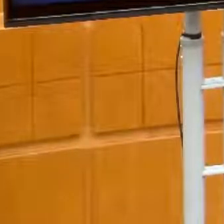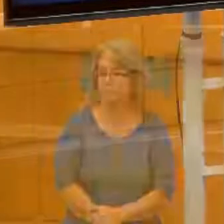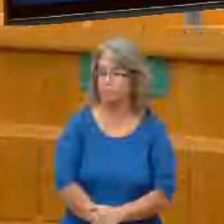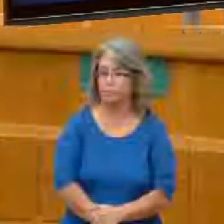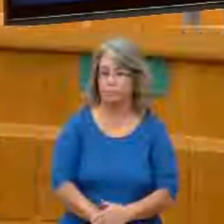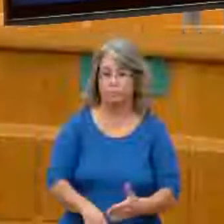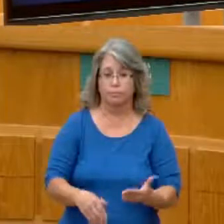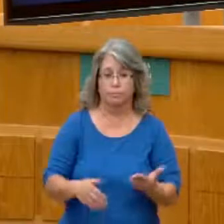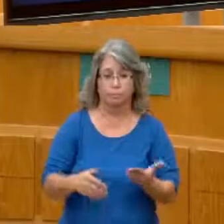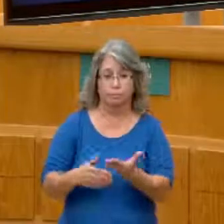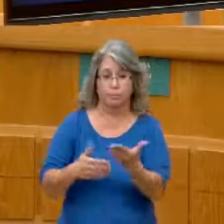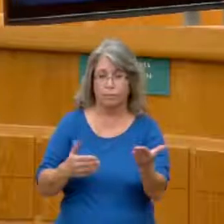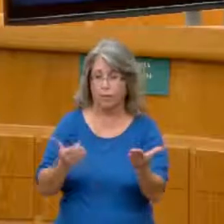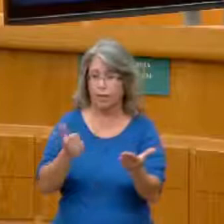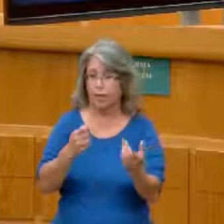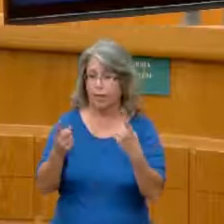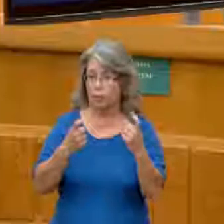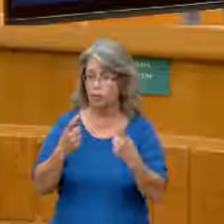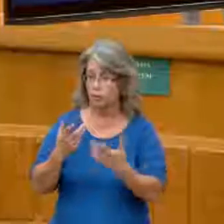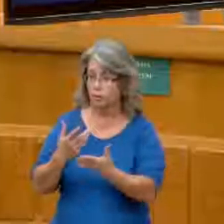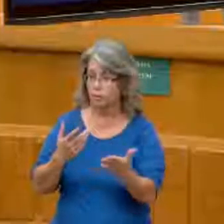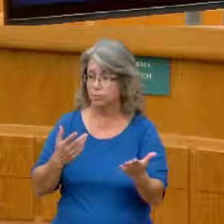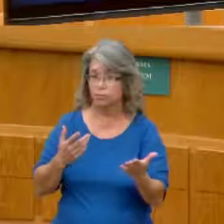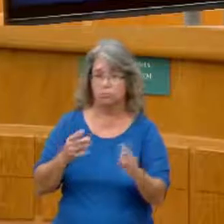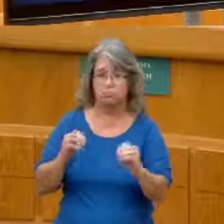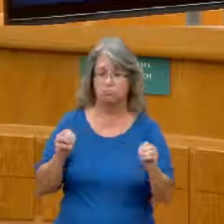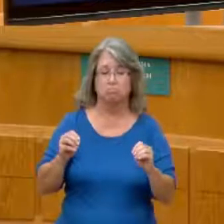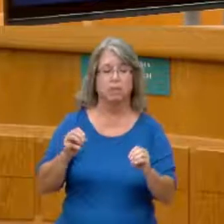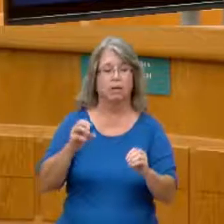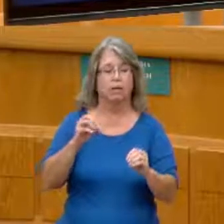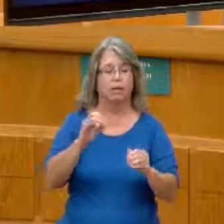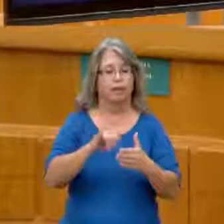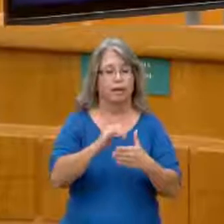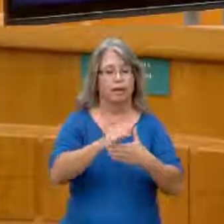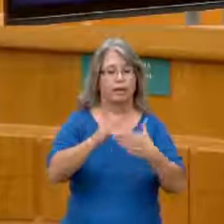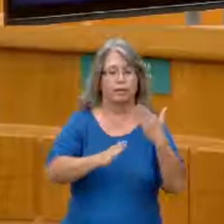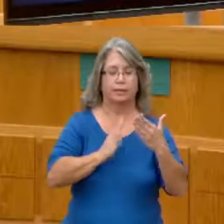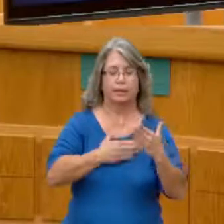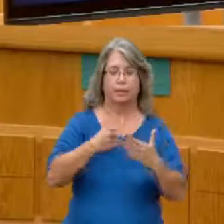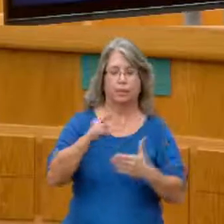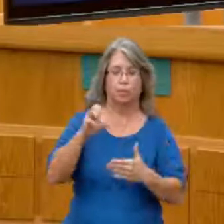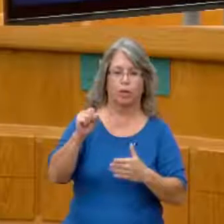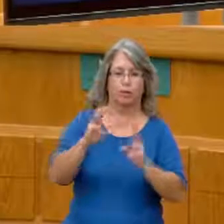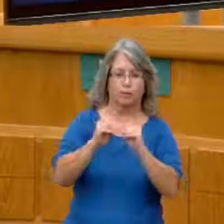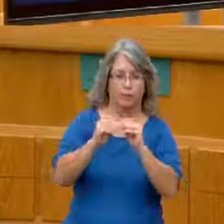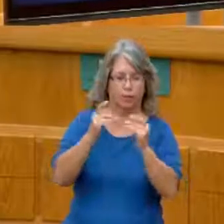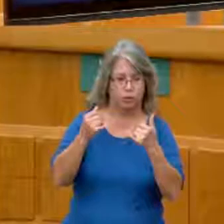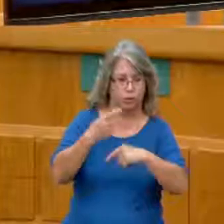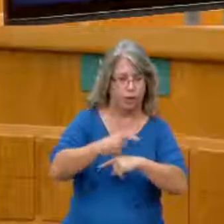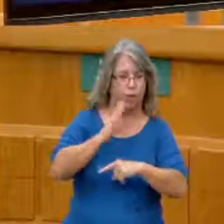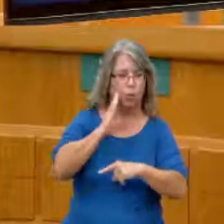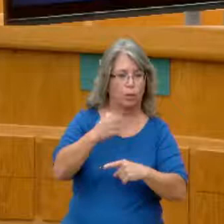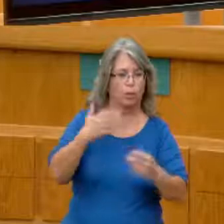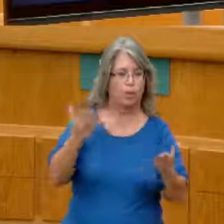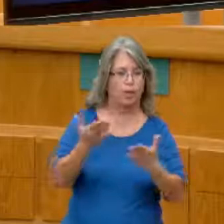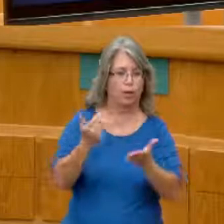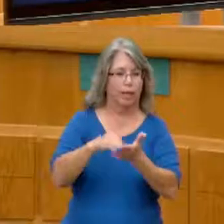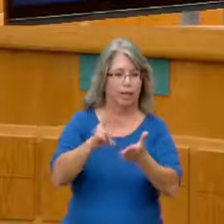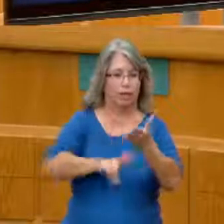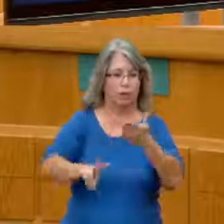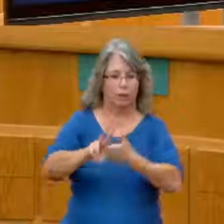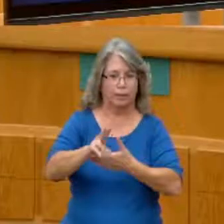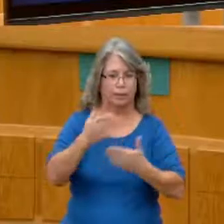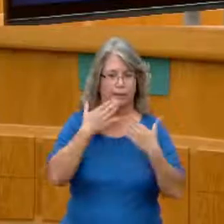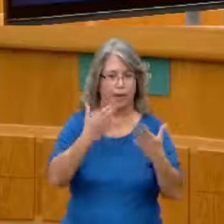Do we have any questions? No? That concludes our press briefing for today, and we will be back in 2 weeks. Thank you all.